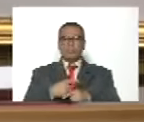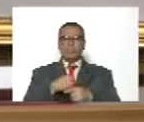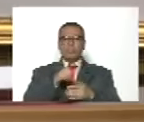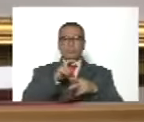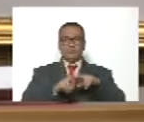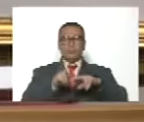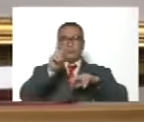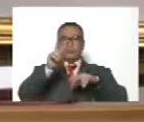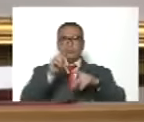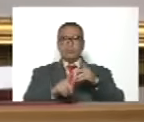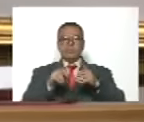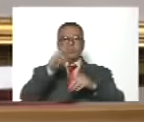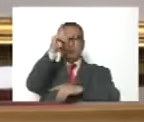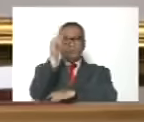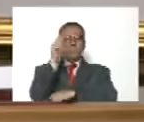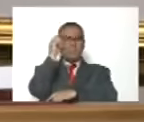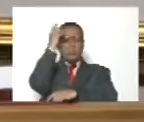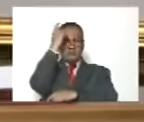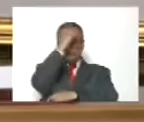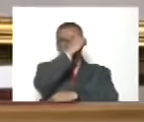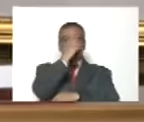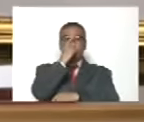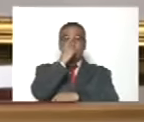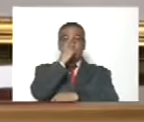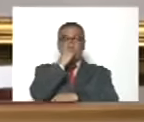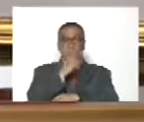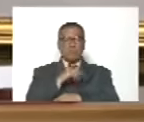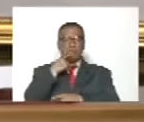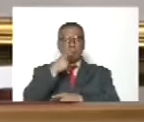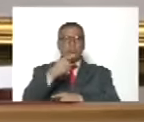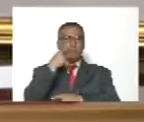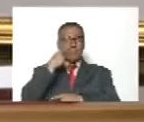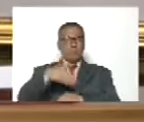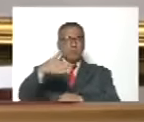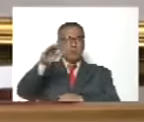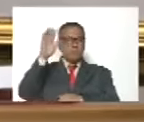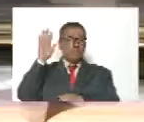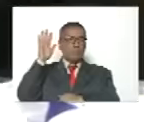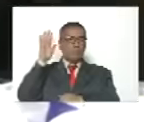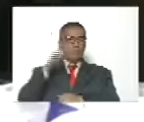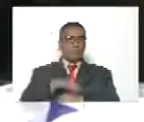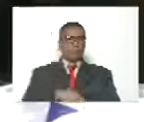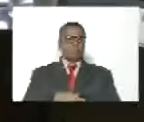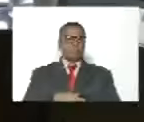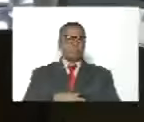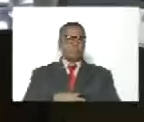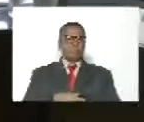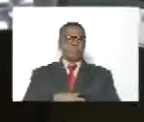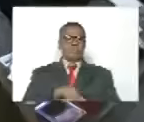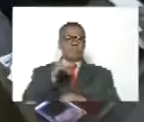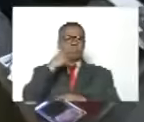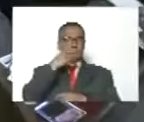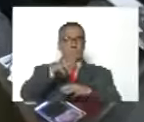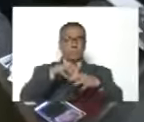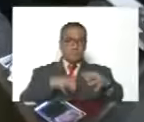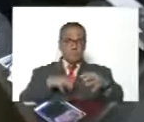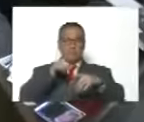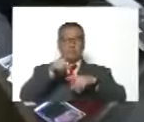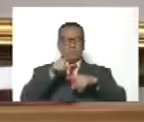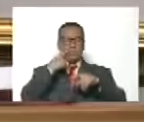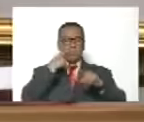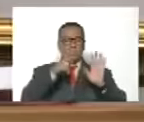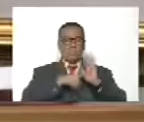numeral segundo por el diputado Diosdado Cabello Rondón, sírvanse manifestar con la señal de costumbre. Mayoría evidente.